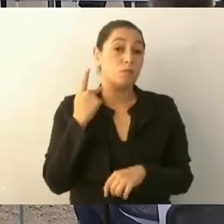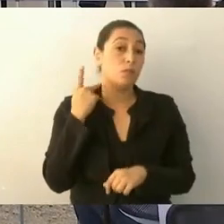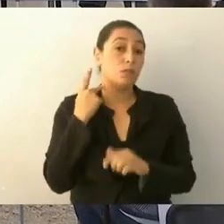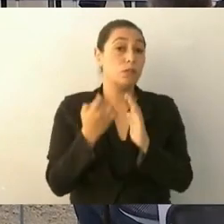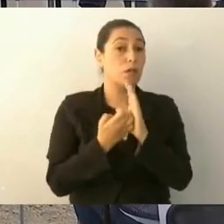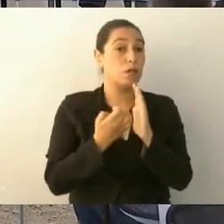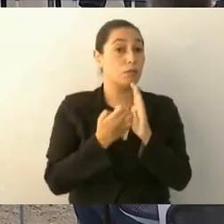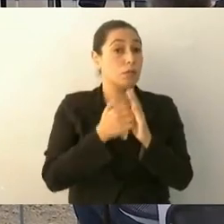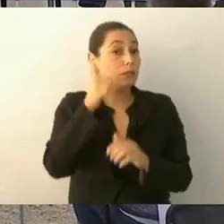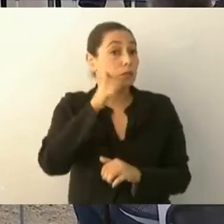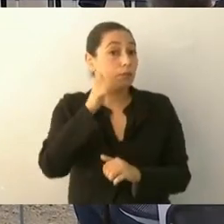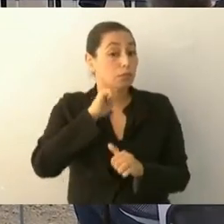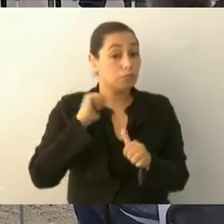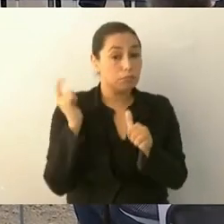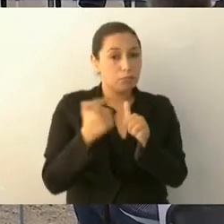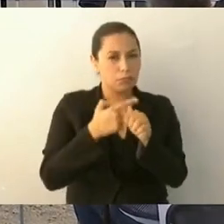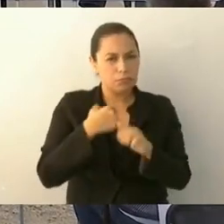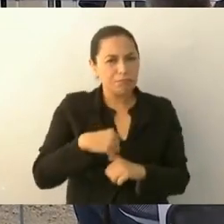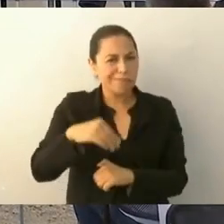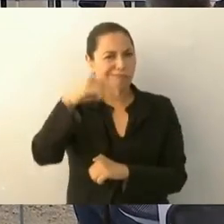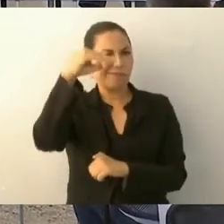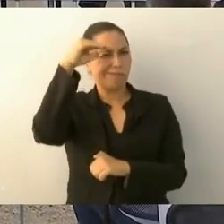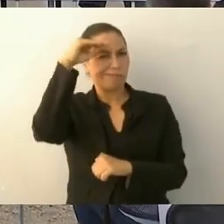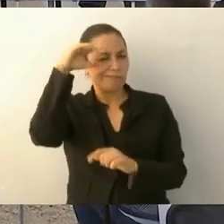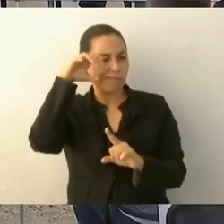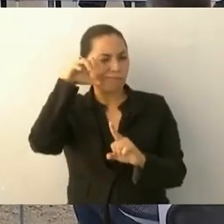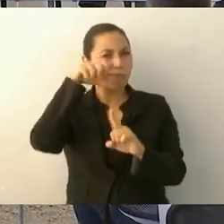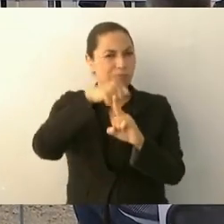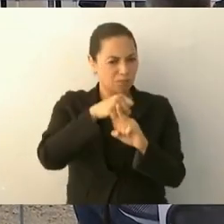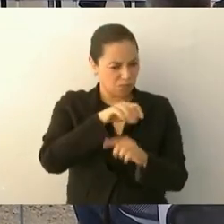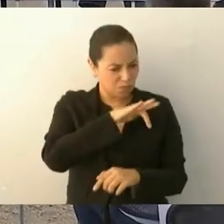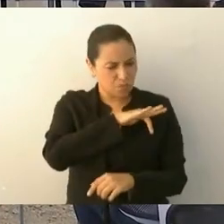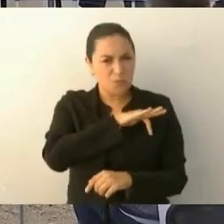pensando siempre en que se puede lograr